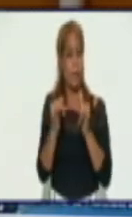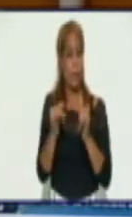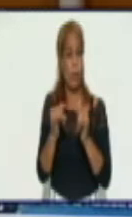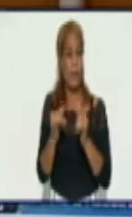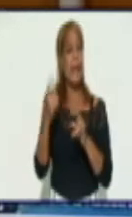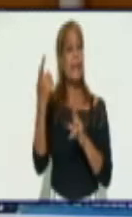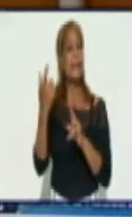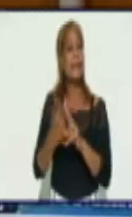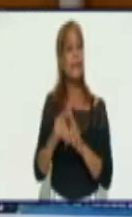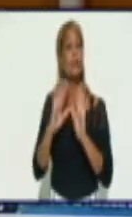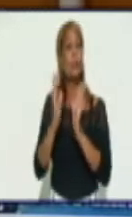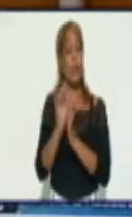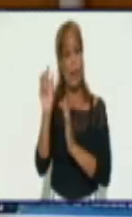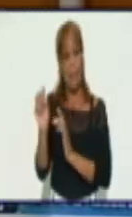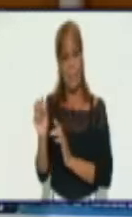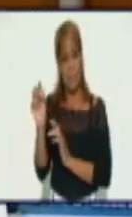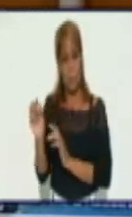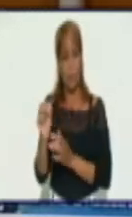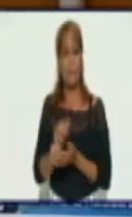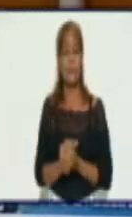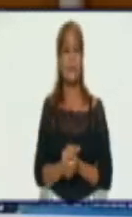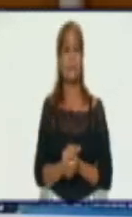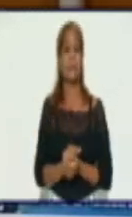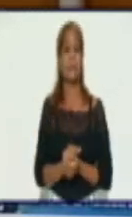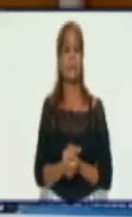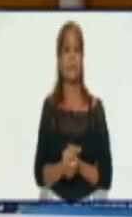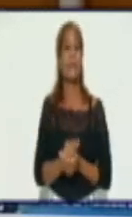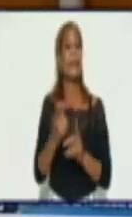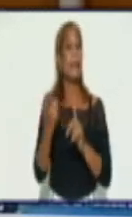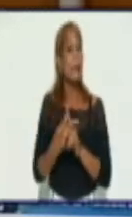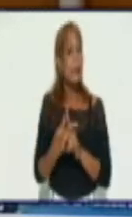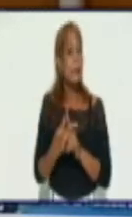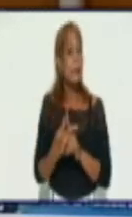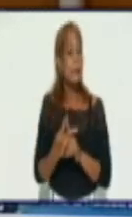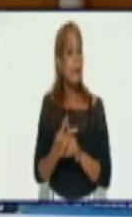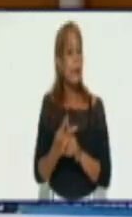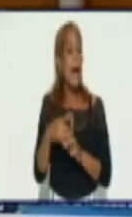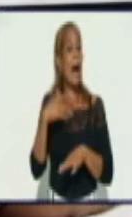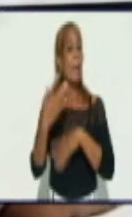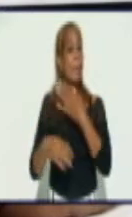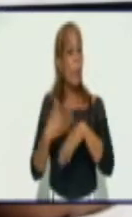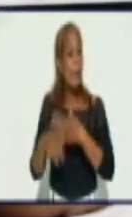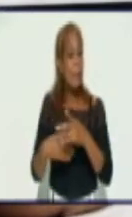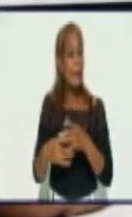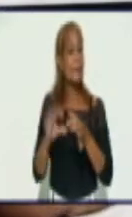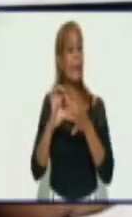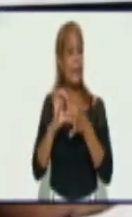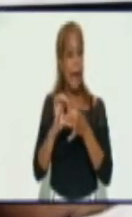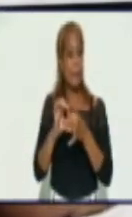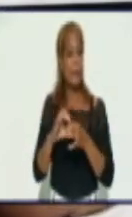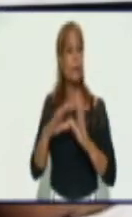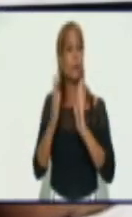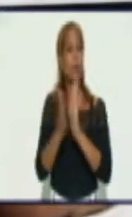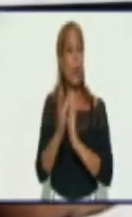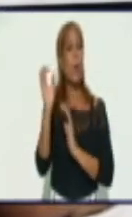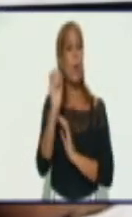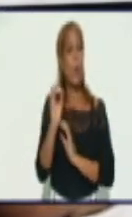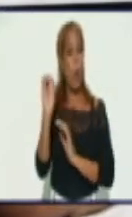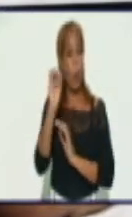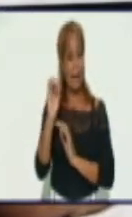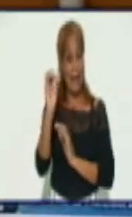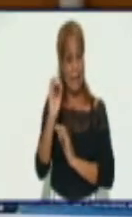casos excepcionales los casos excepcionales los organismos que realizan trámites los